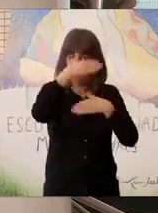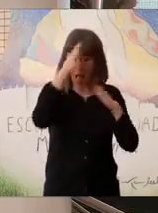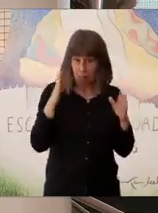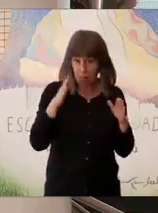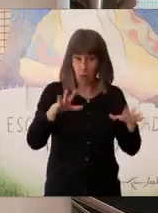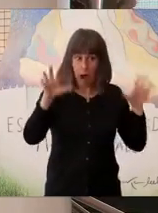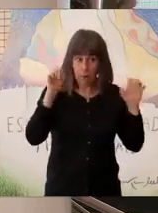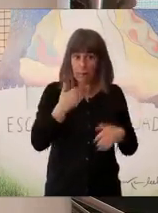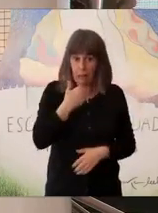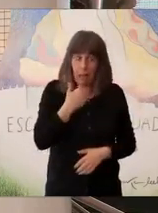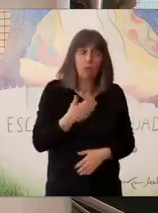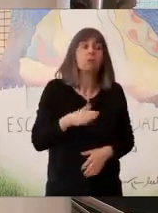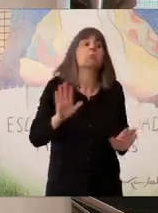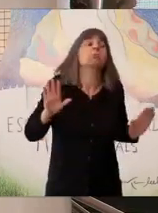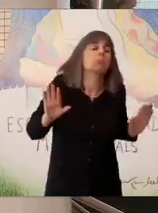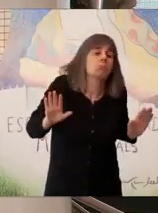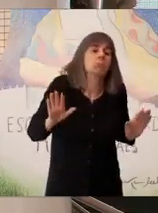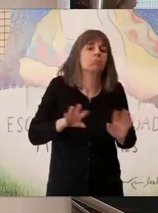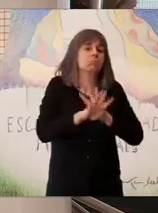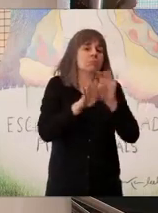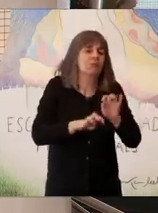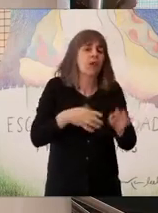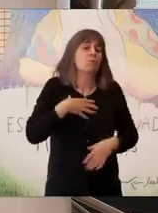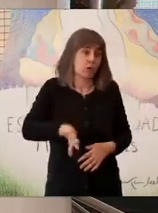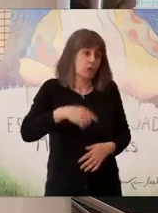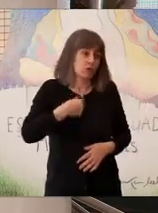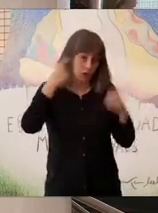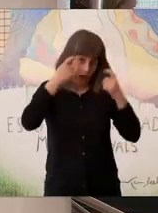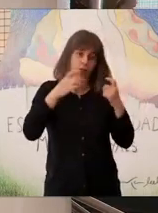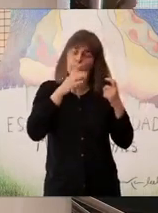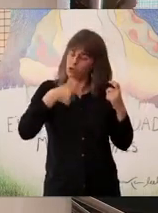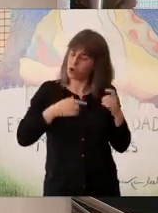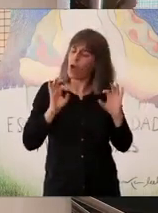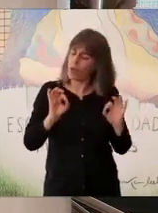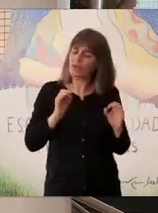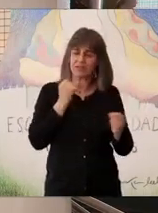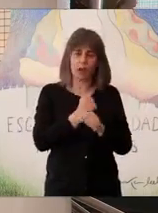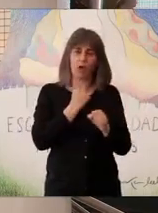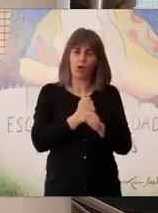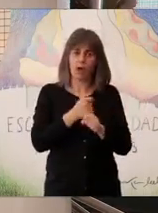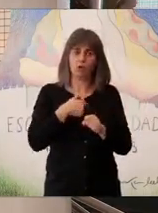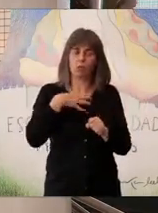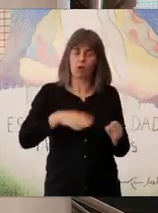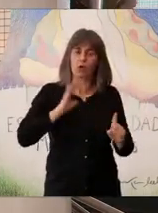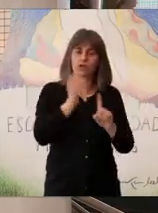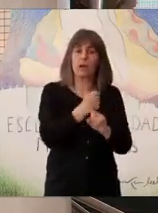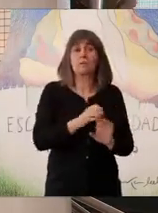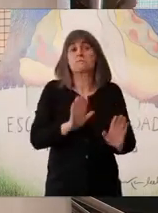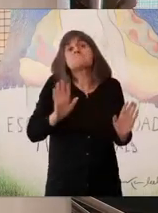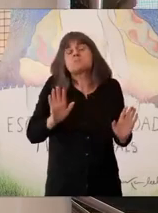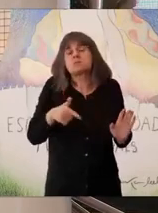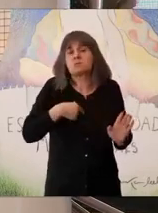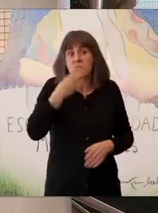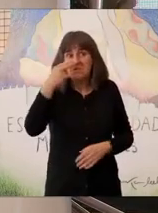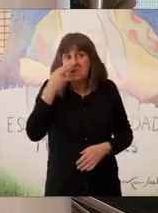no sé si aprendería mucho, lo intentaría, yo soy una persona muy disciplinada, muy trabajadora y lo conseguiría, pero bueno, no sería